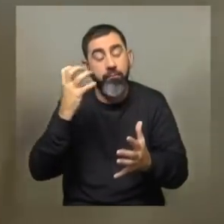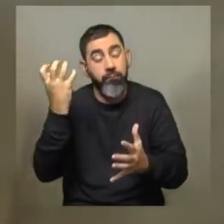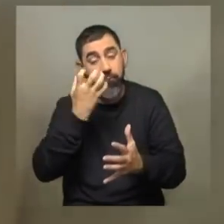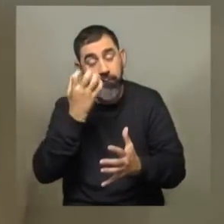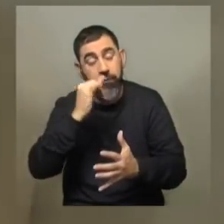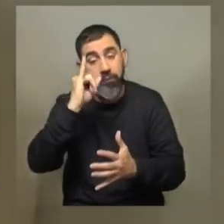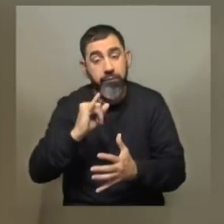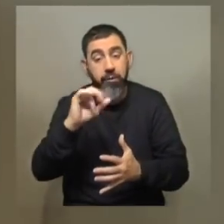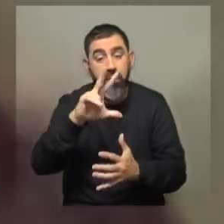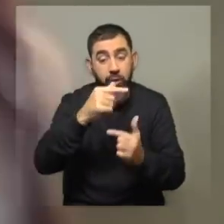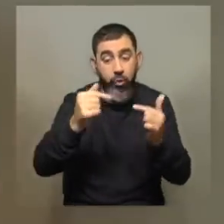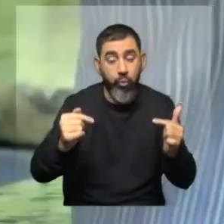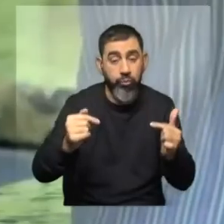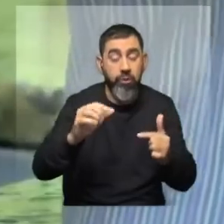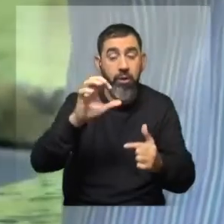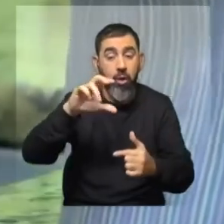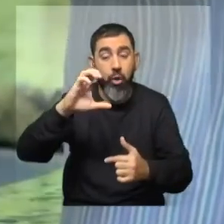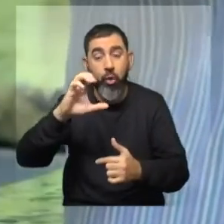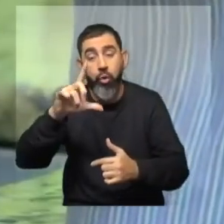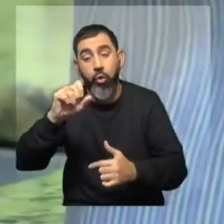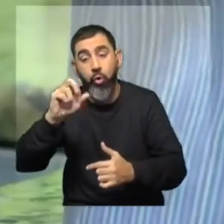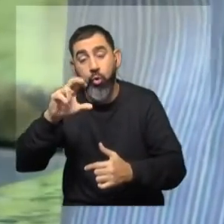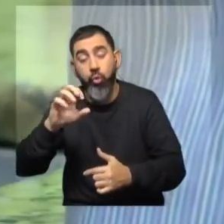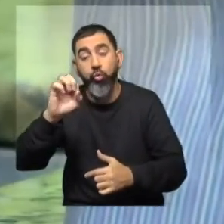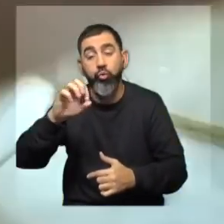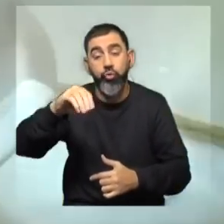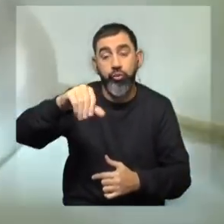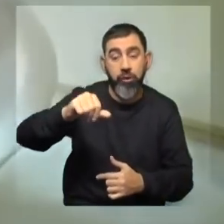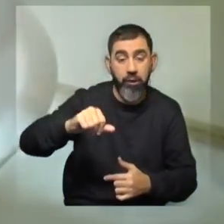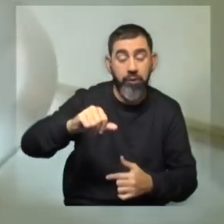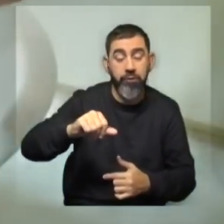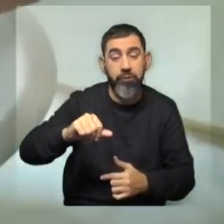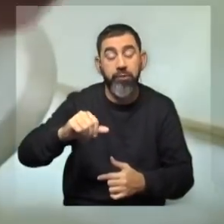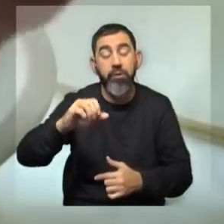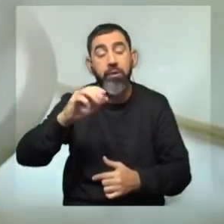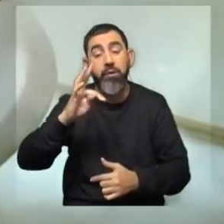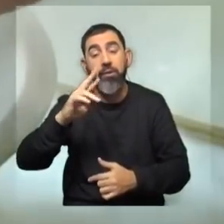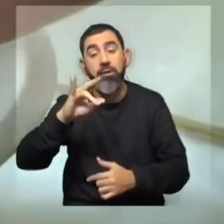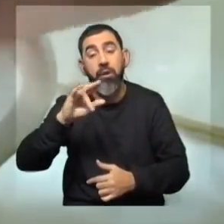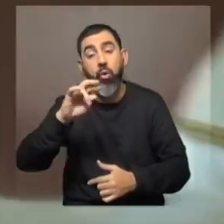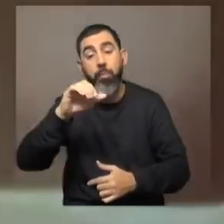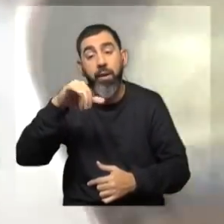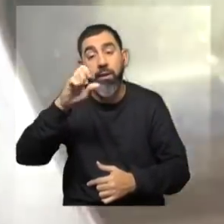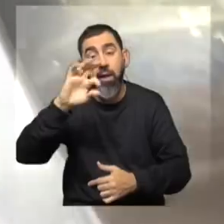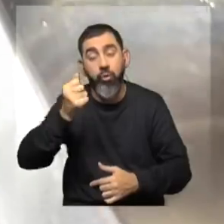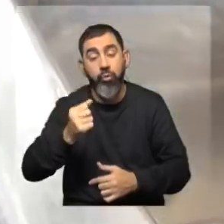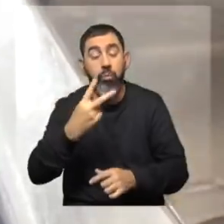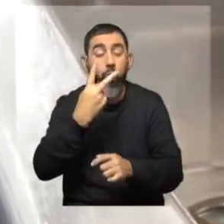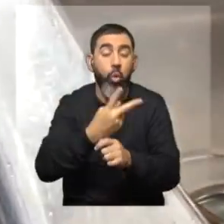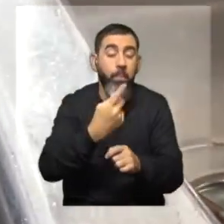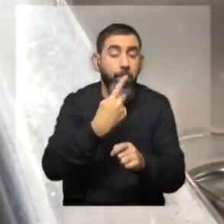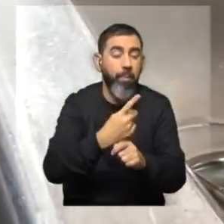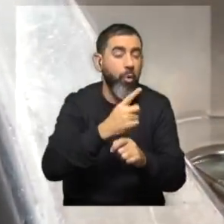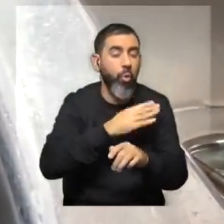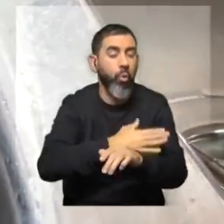parámetros que se ha mencionado este sodio cloruro y trialumetanos los primeros dos sin en principio un impacto tan directo